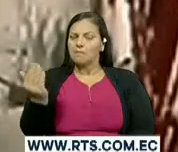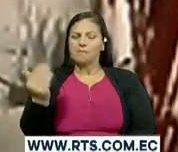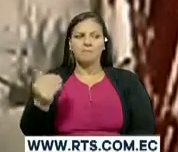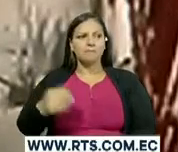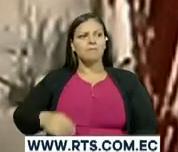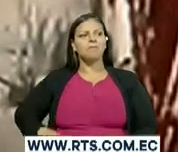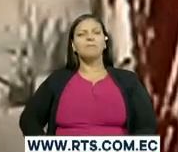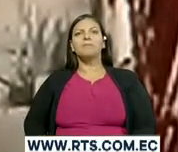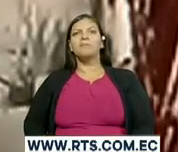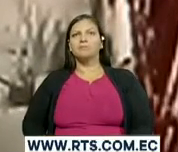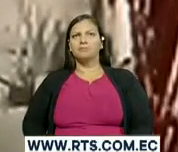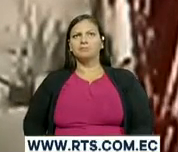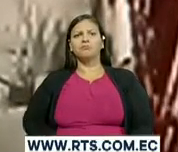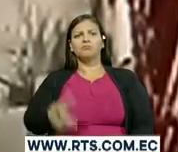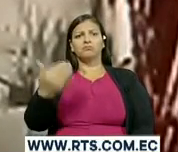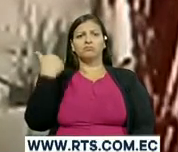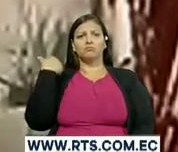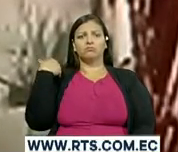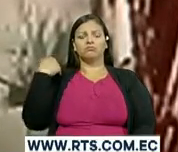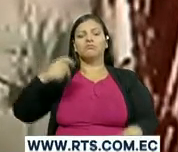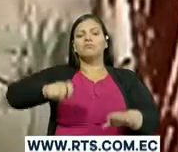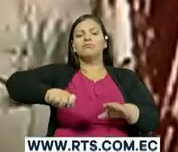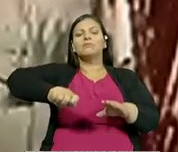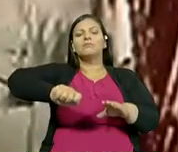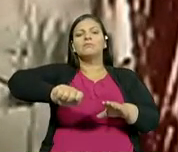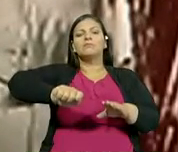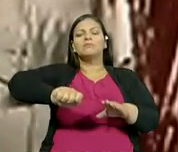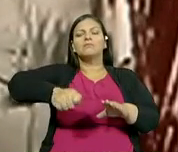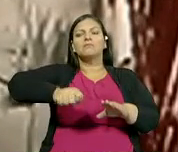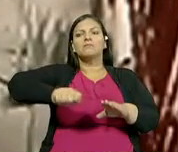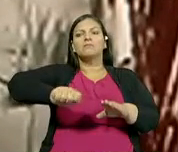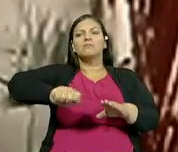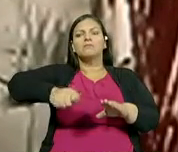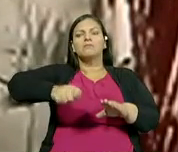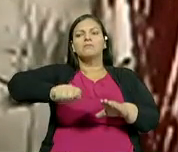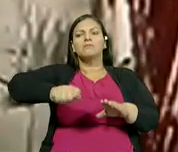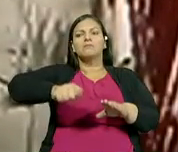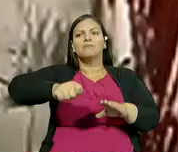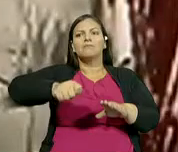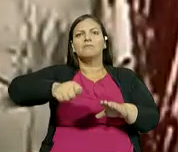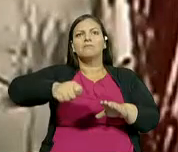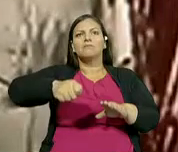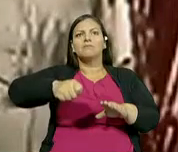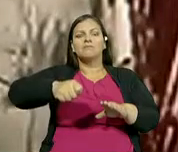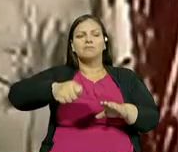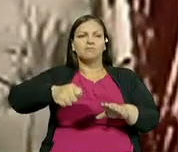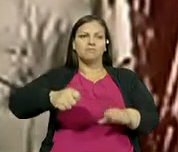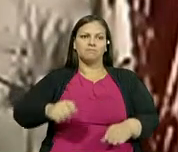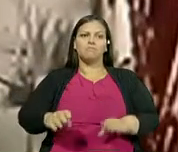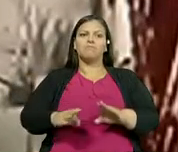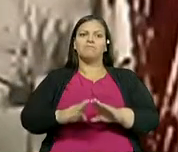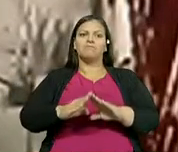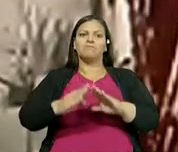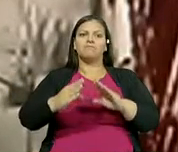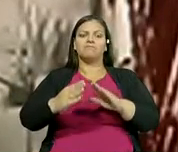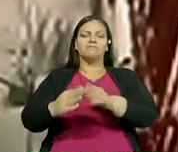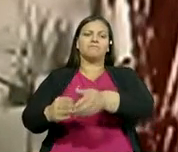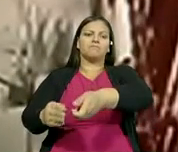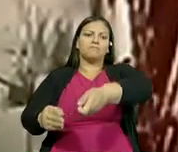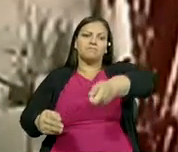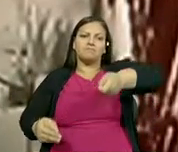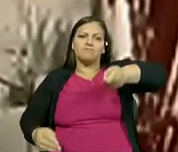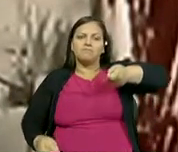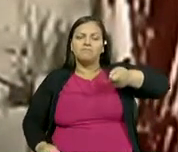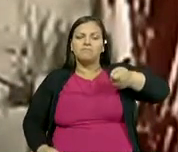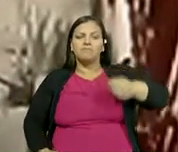Aparentemente con una llave maestra, activa los seguros del carro. Y él va a intentar ingresar por ahí, pero él se da cuenta que el espacio